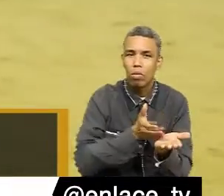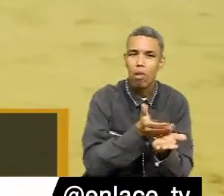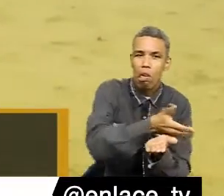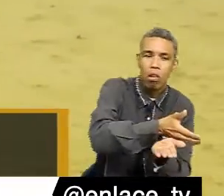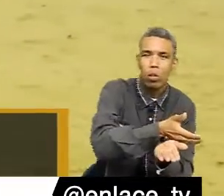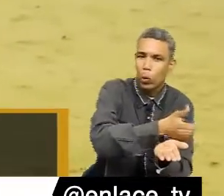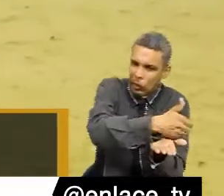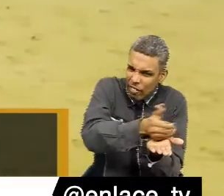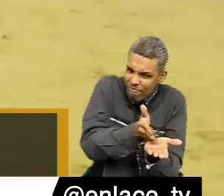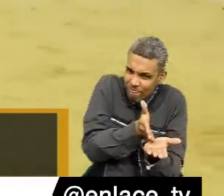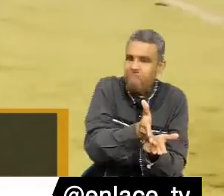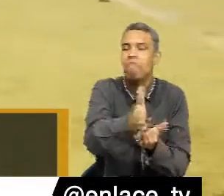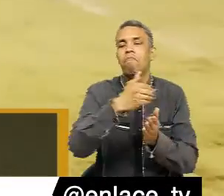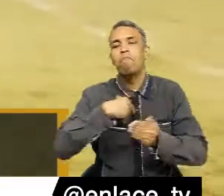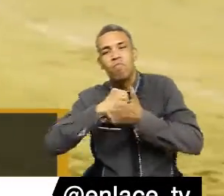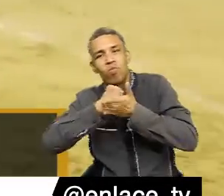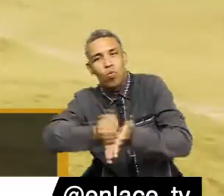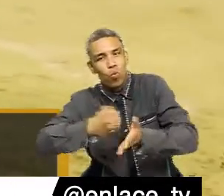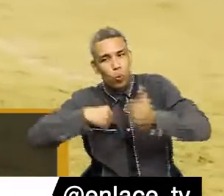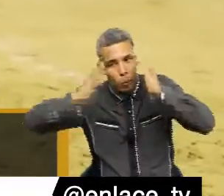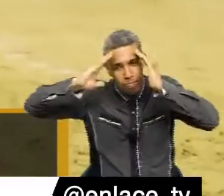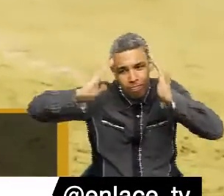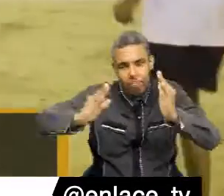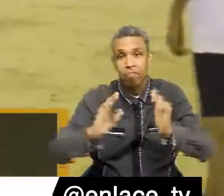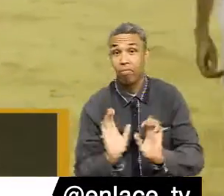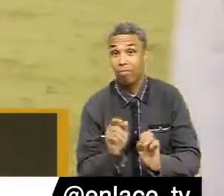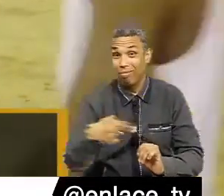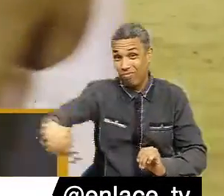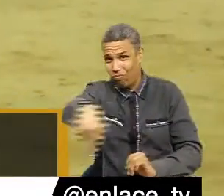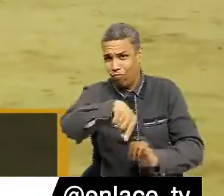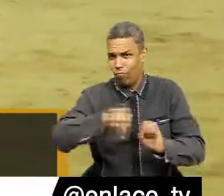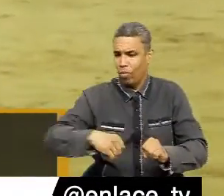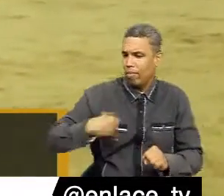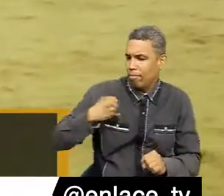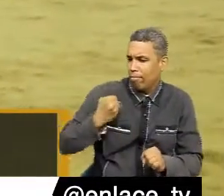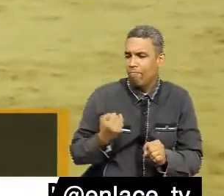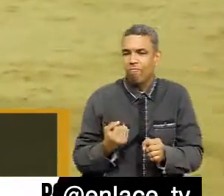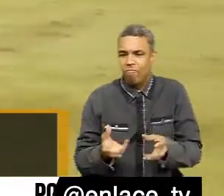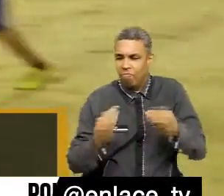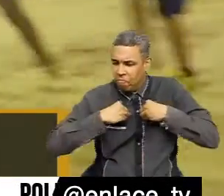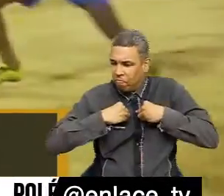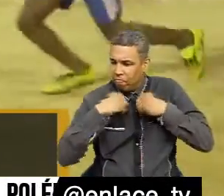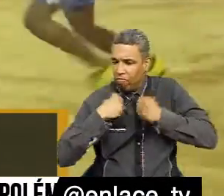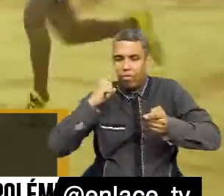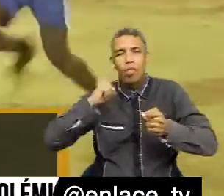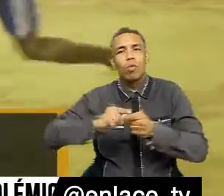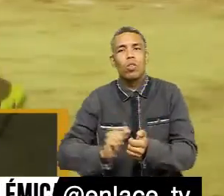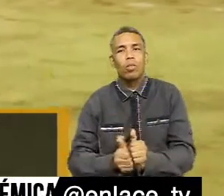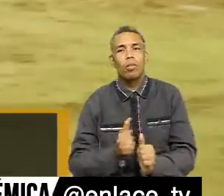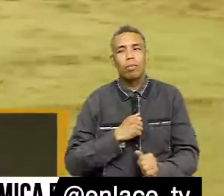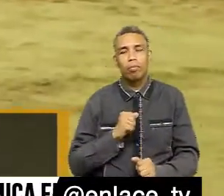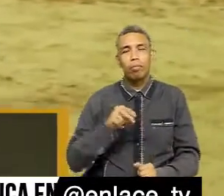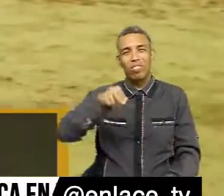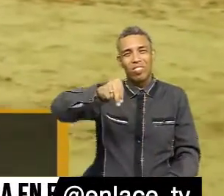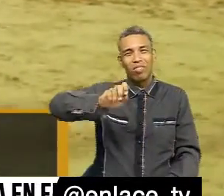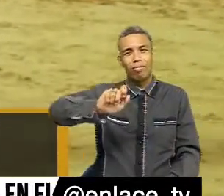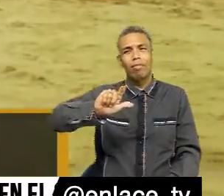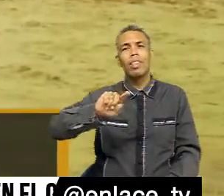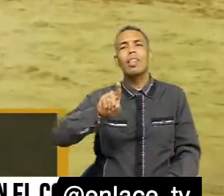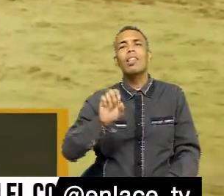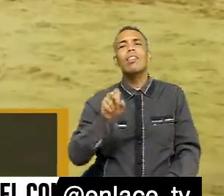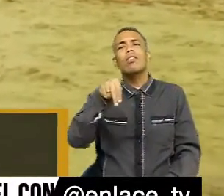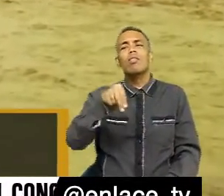de alguna manera tener un orden primario en su vida personal. Nelson Rojas, quien es uno de los profesores del Club de Fútbol, da a conocer cuáles